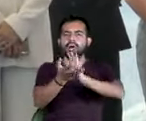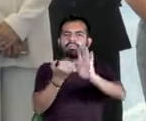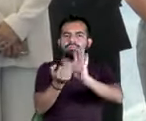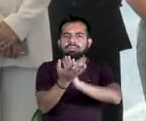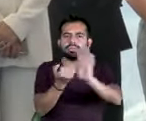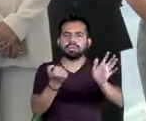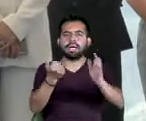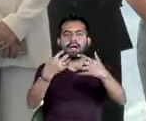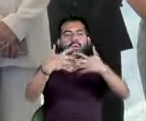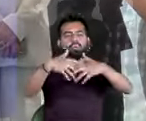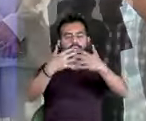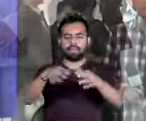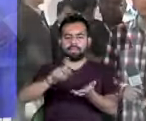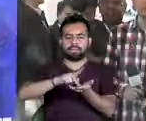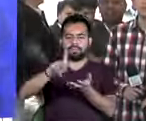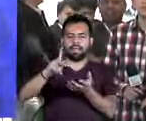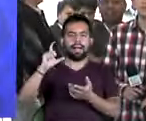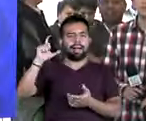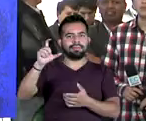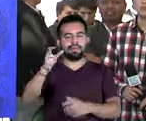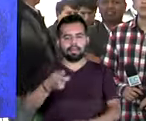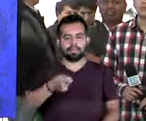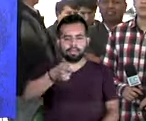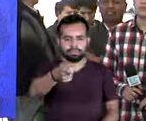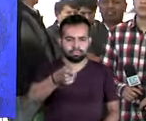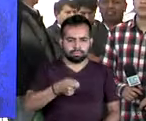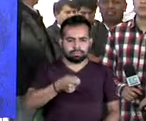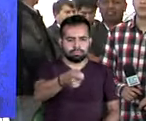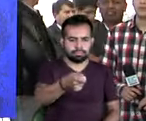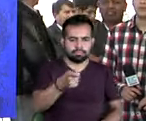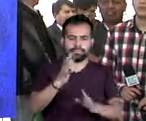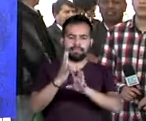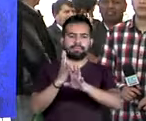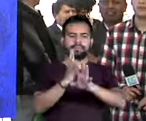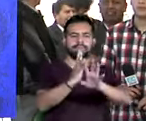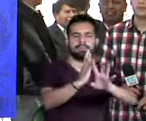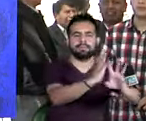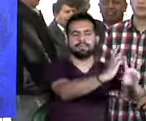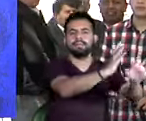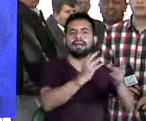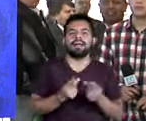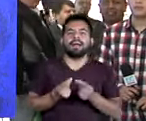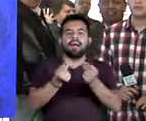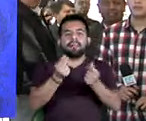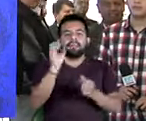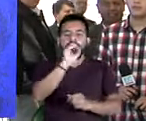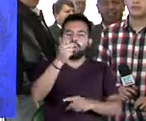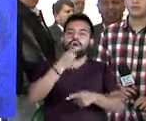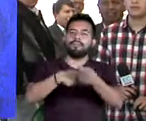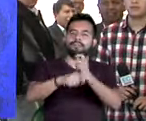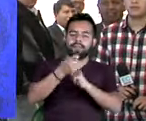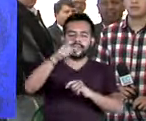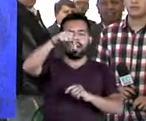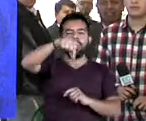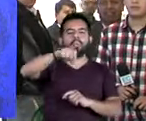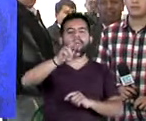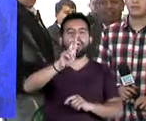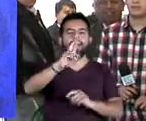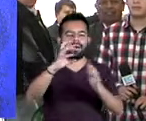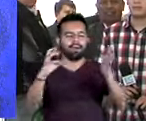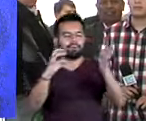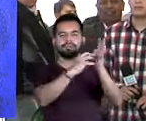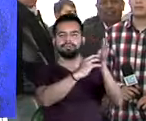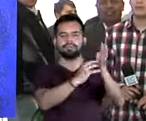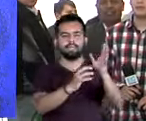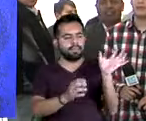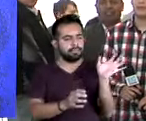automático para ahí generar su tarjeta, por ejemplo? ¿Por qué no se les ocurrió generar una venta de QRs con algún saldo cargado ya para unos